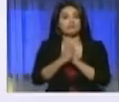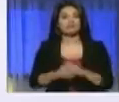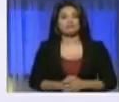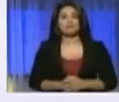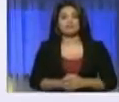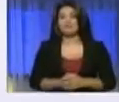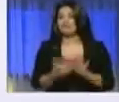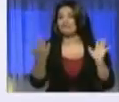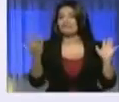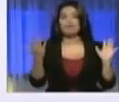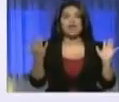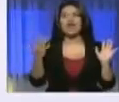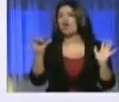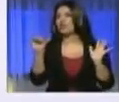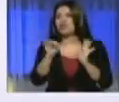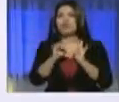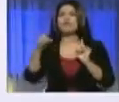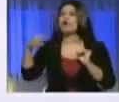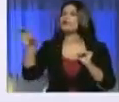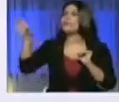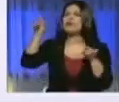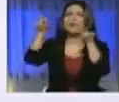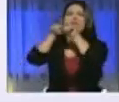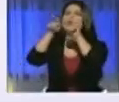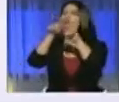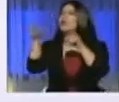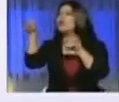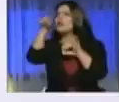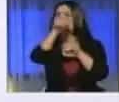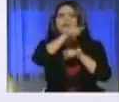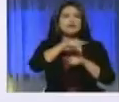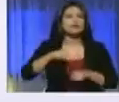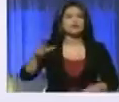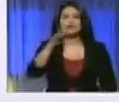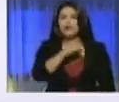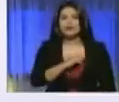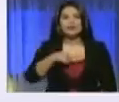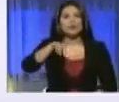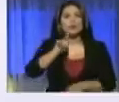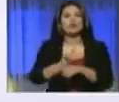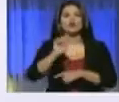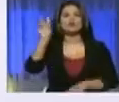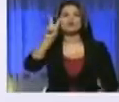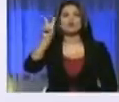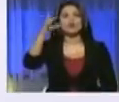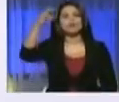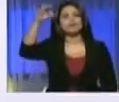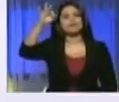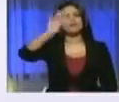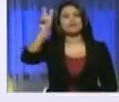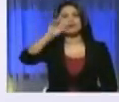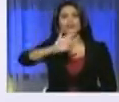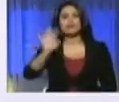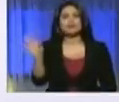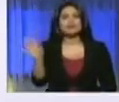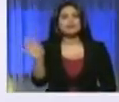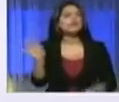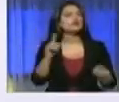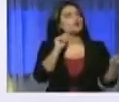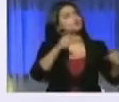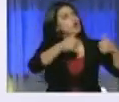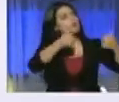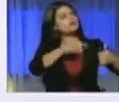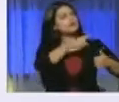Único, esto solo existe en Venezuela. Reto a Fede Cámara que diga dónde más existe esto. Y ustedes saben por qué